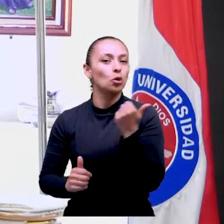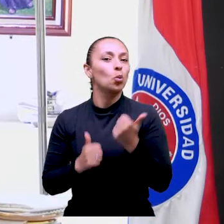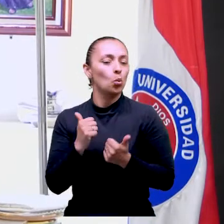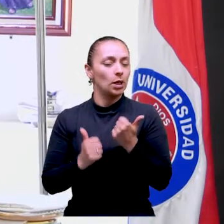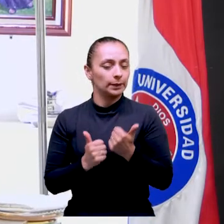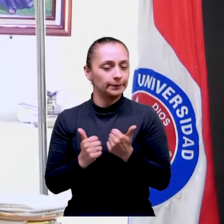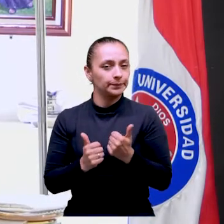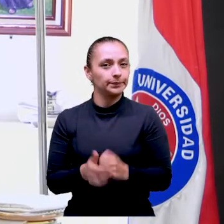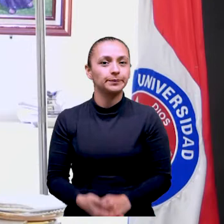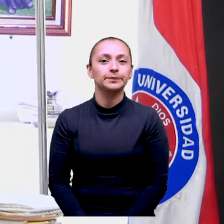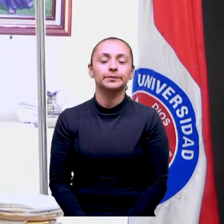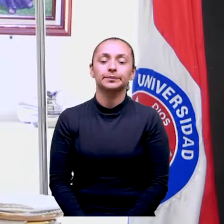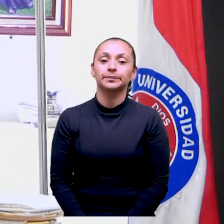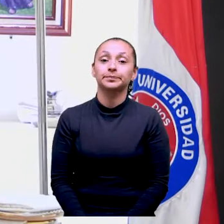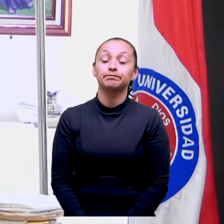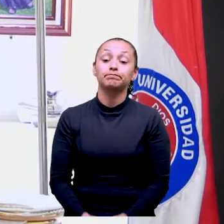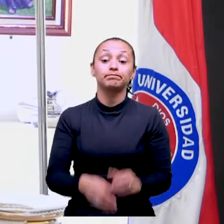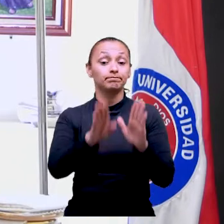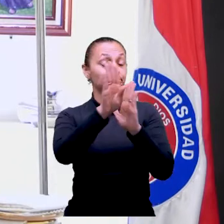o lo oprime